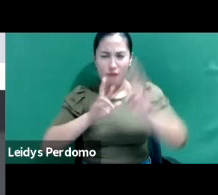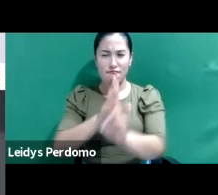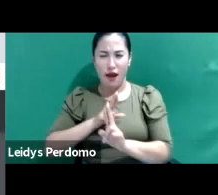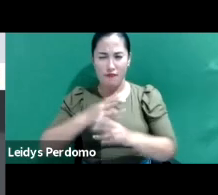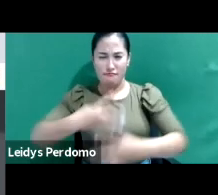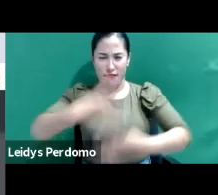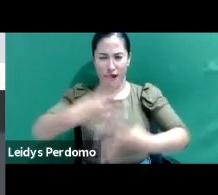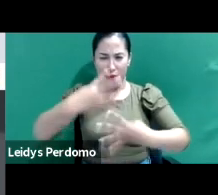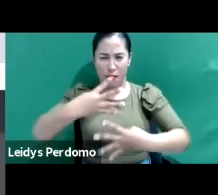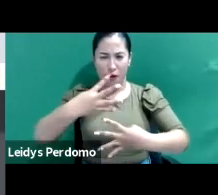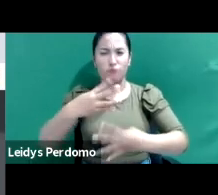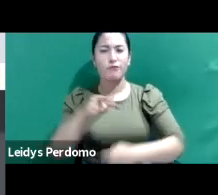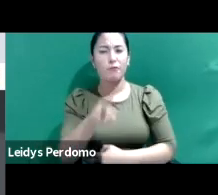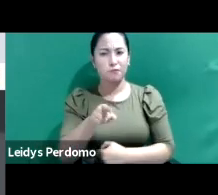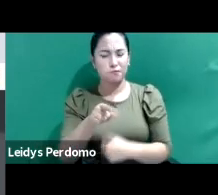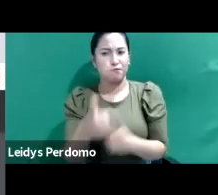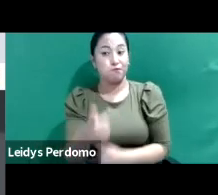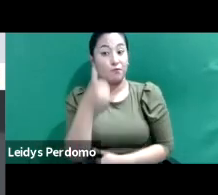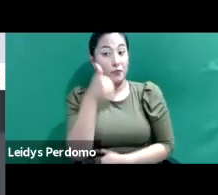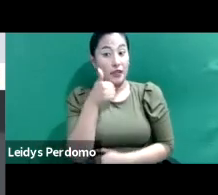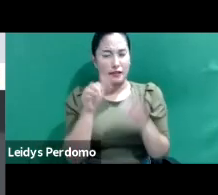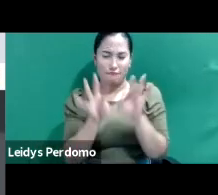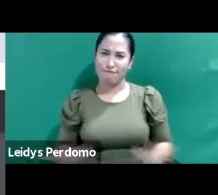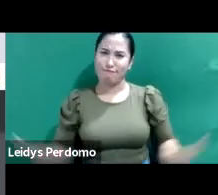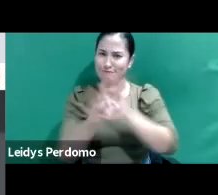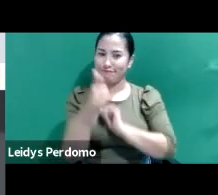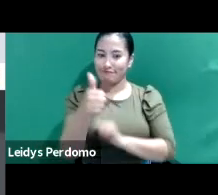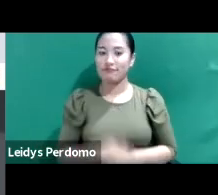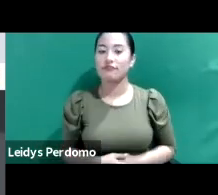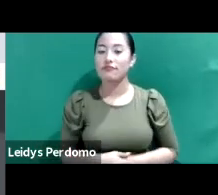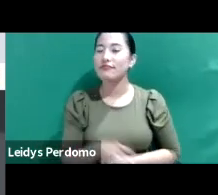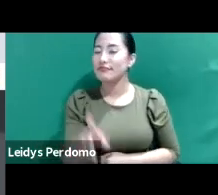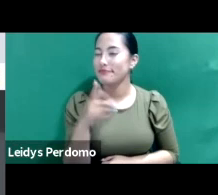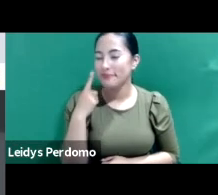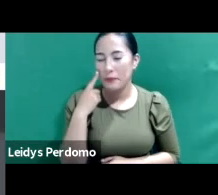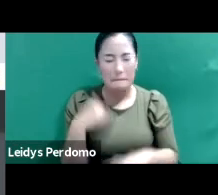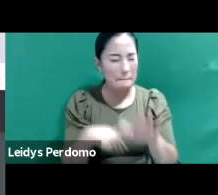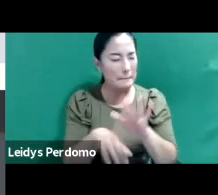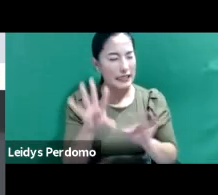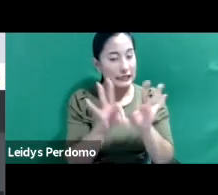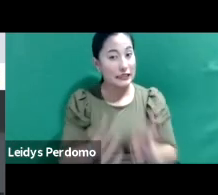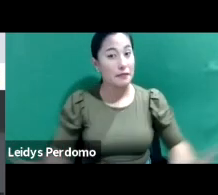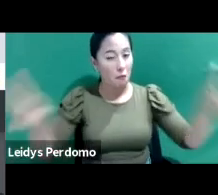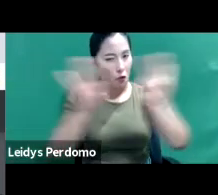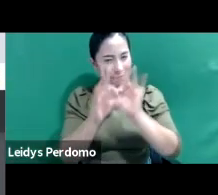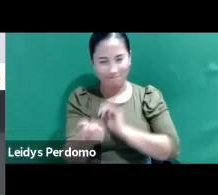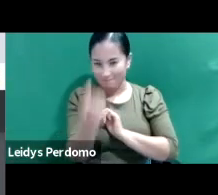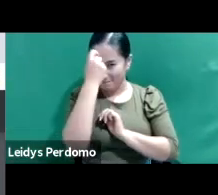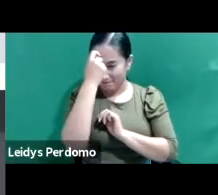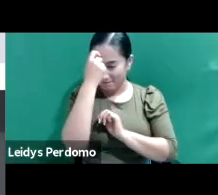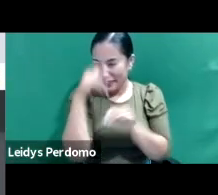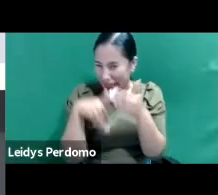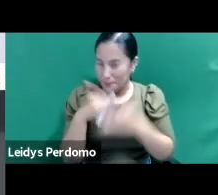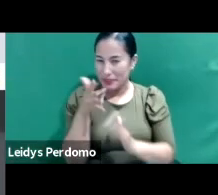desde allí son muy, pero muy importantes. Bien. Hay una cosa supremamente importante con la cual quiero comenzar. Si quieres,